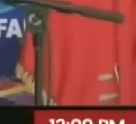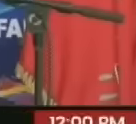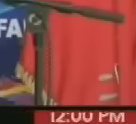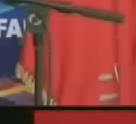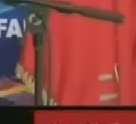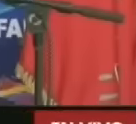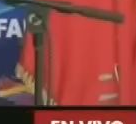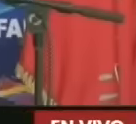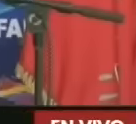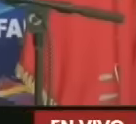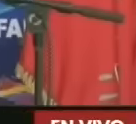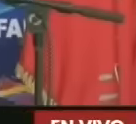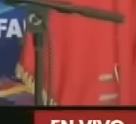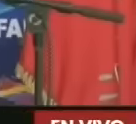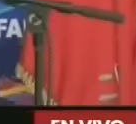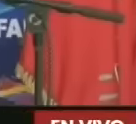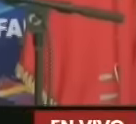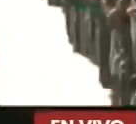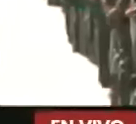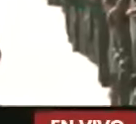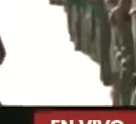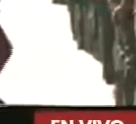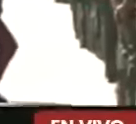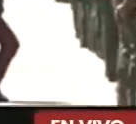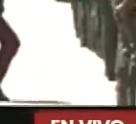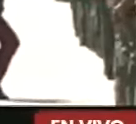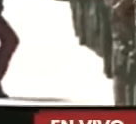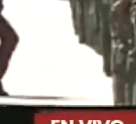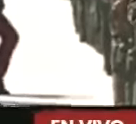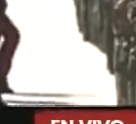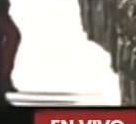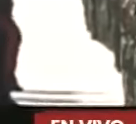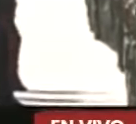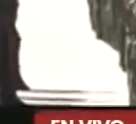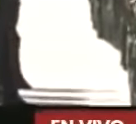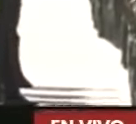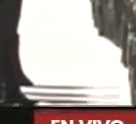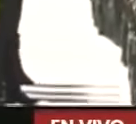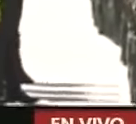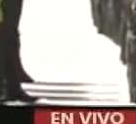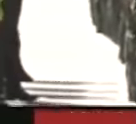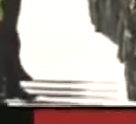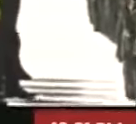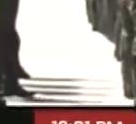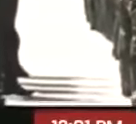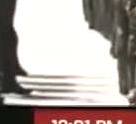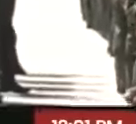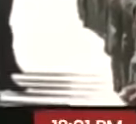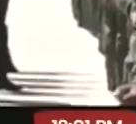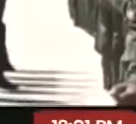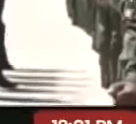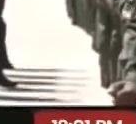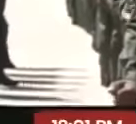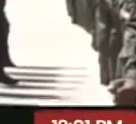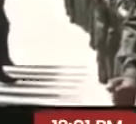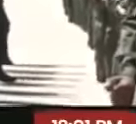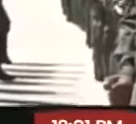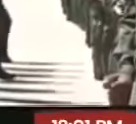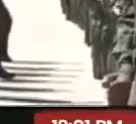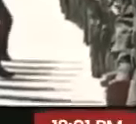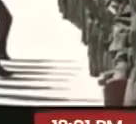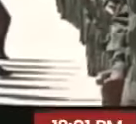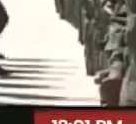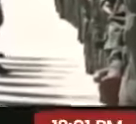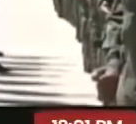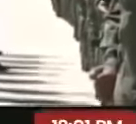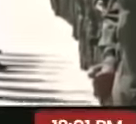Y de manera que presten atención como órganos auxiliares al Ministerio Público y presten también todo